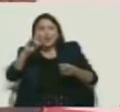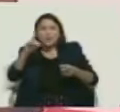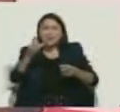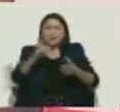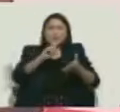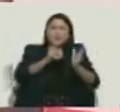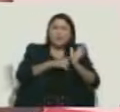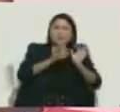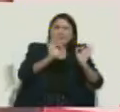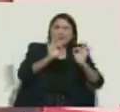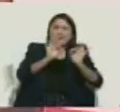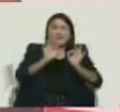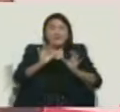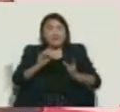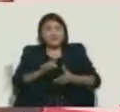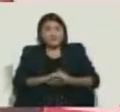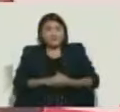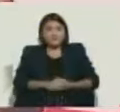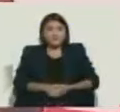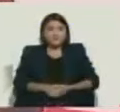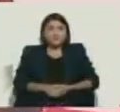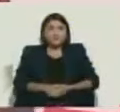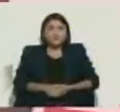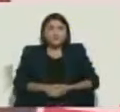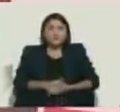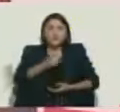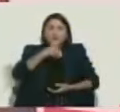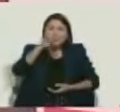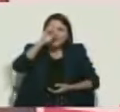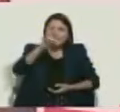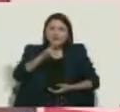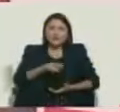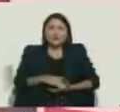Con la edad que tiene, los años que tiene, no tiene palabra, no respeta su palabra.